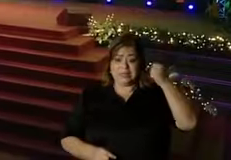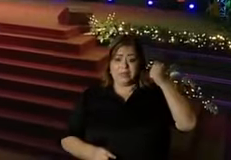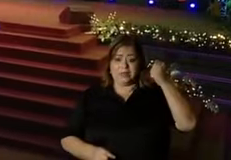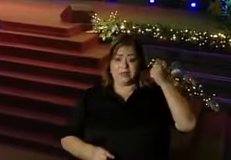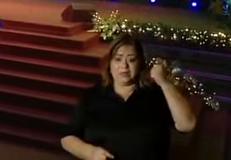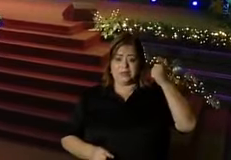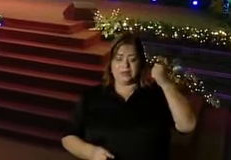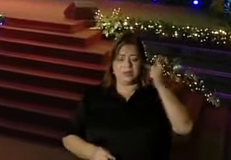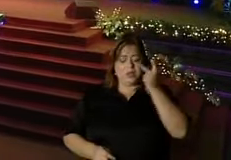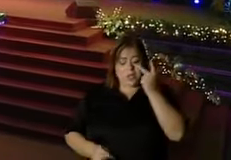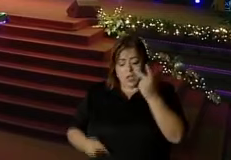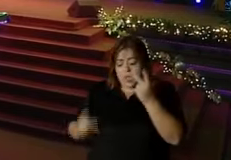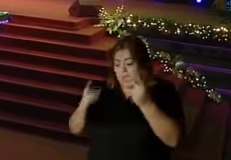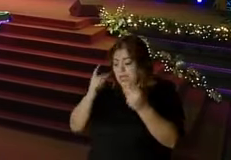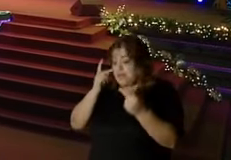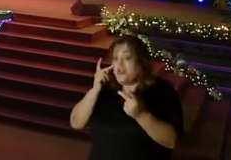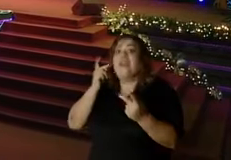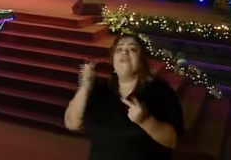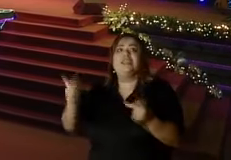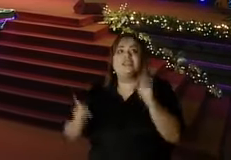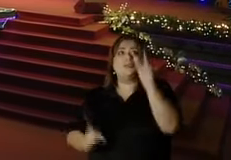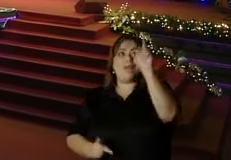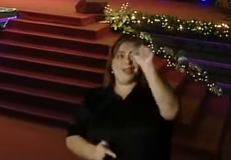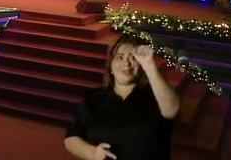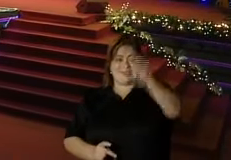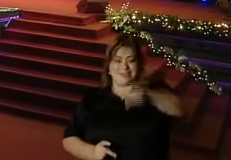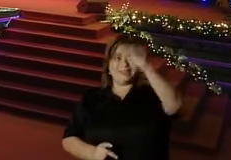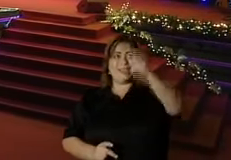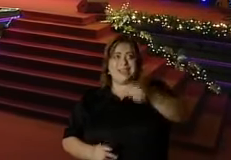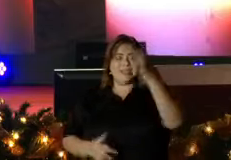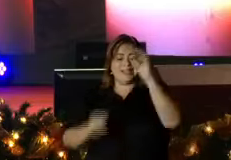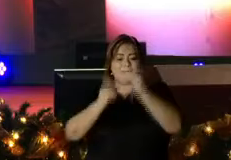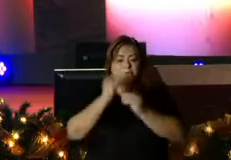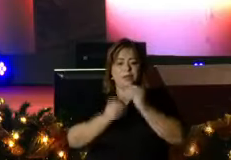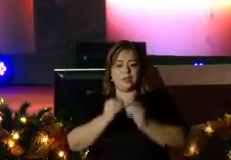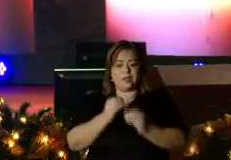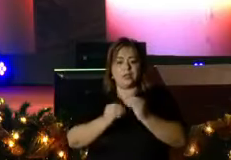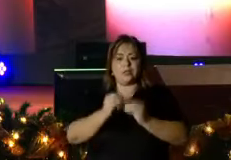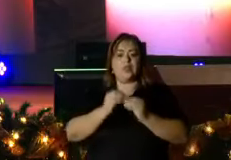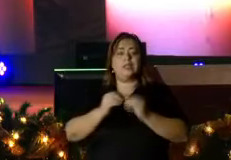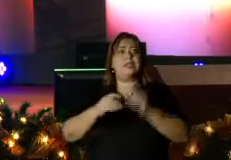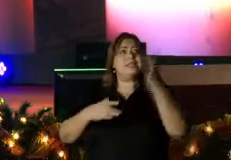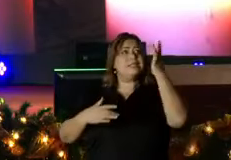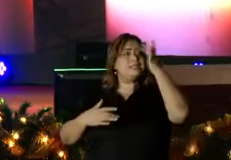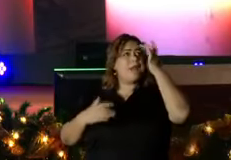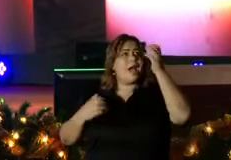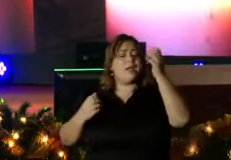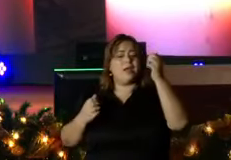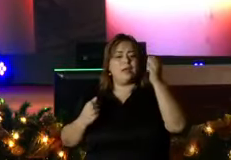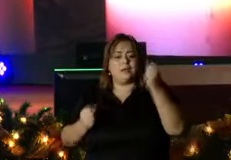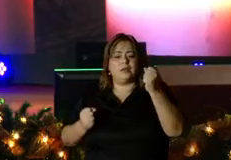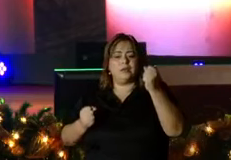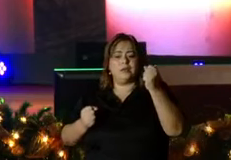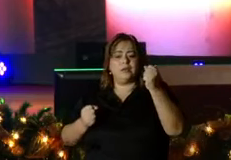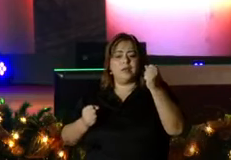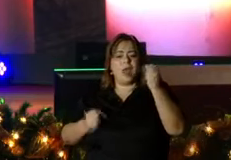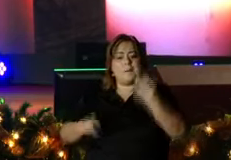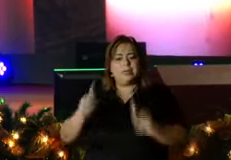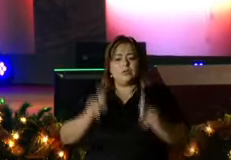que lo he visto salvar, que lo he visto sanar al